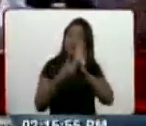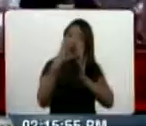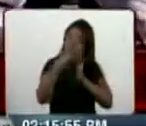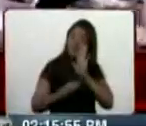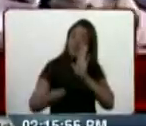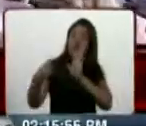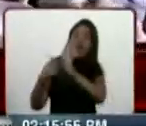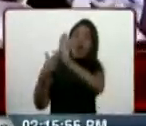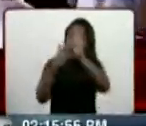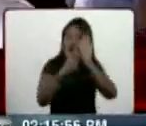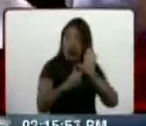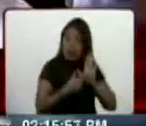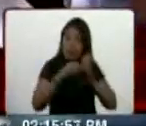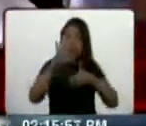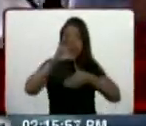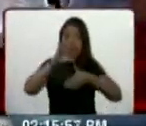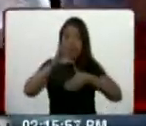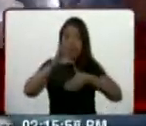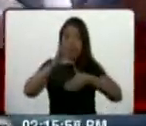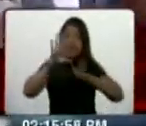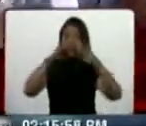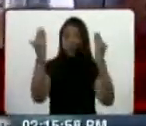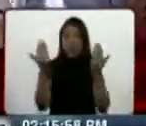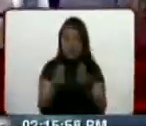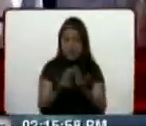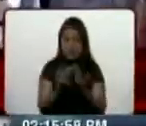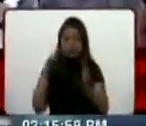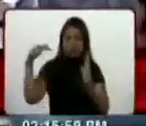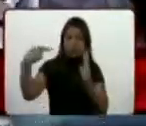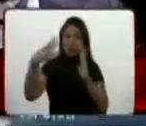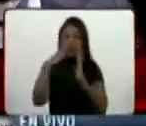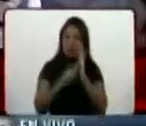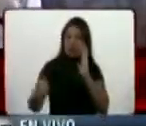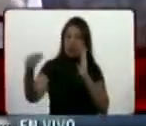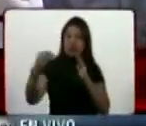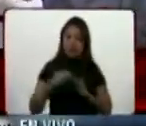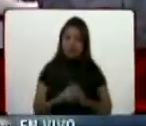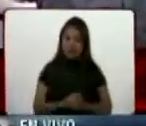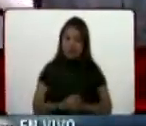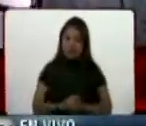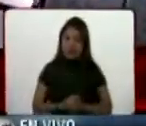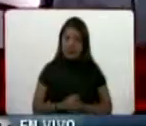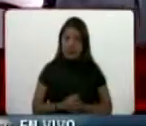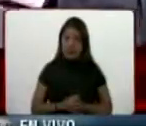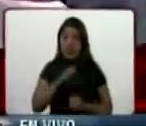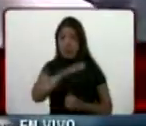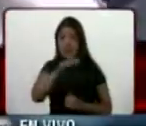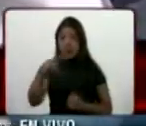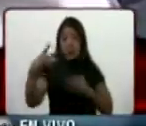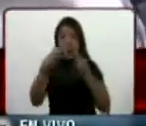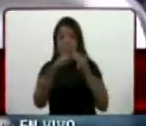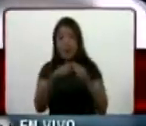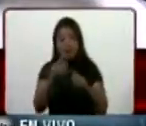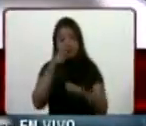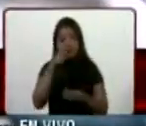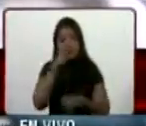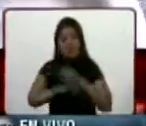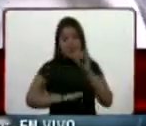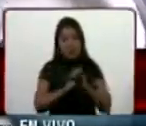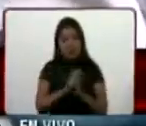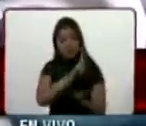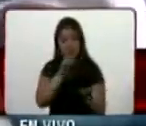ejemplo para América Latina y el mundo. Los acompañantes internacionales que se encuentran en nuestro país